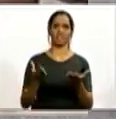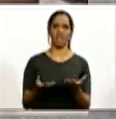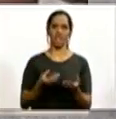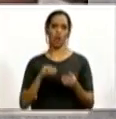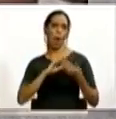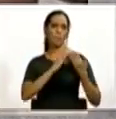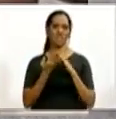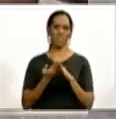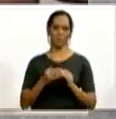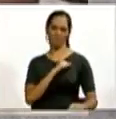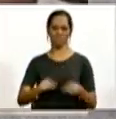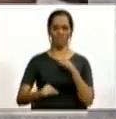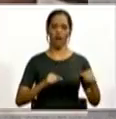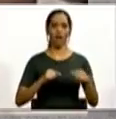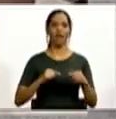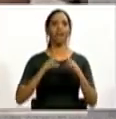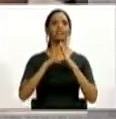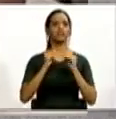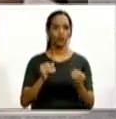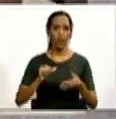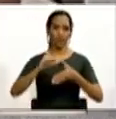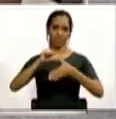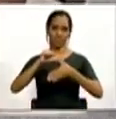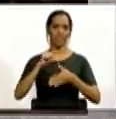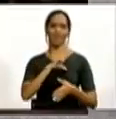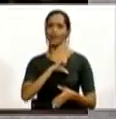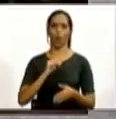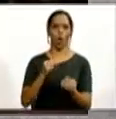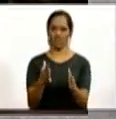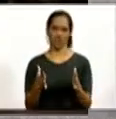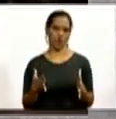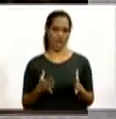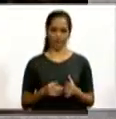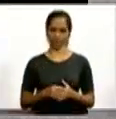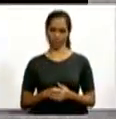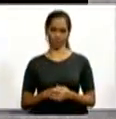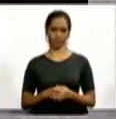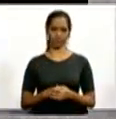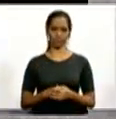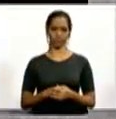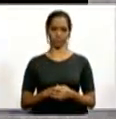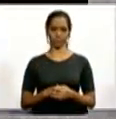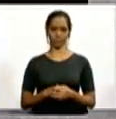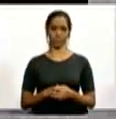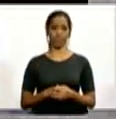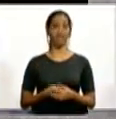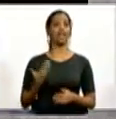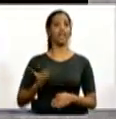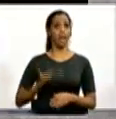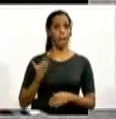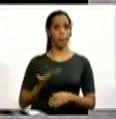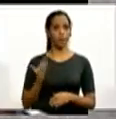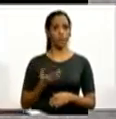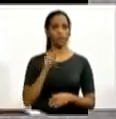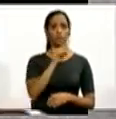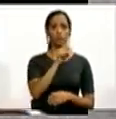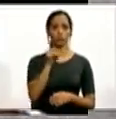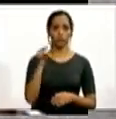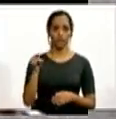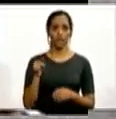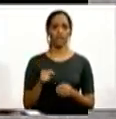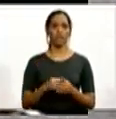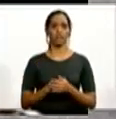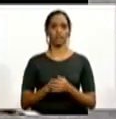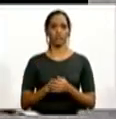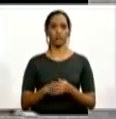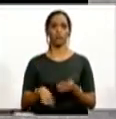comunismo y totalitarismo en toda Latinoamérica y no lo va a lograr. Es importante que ustedes evalúen un poquito